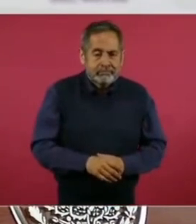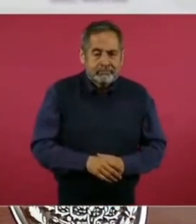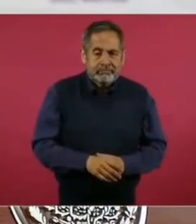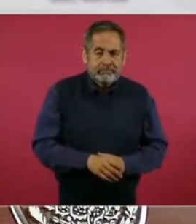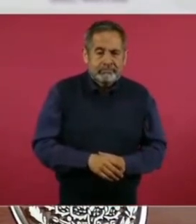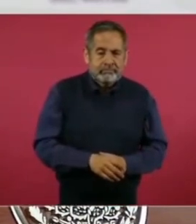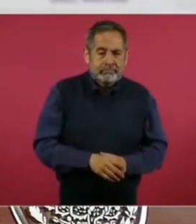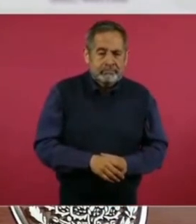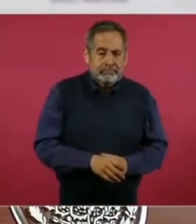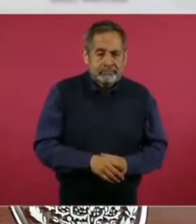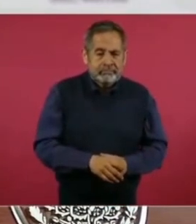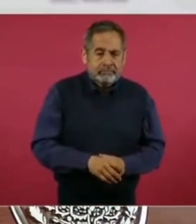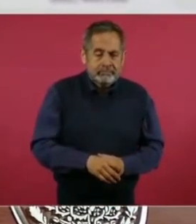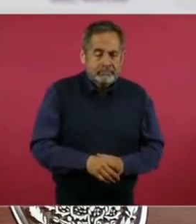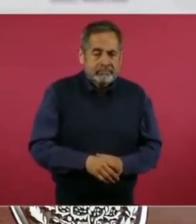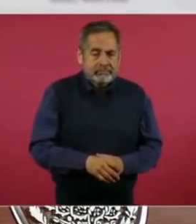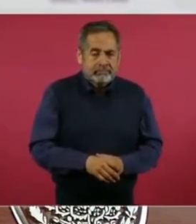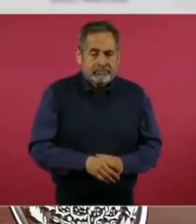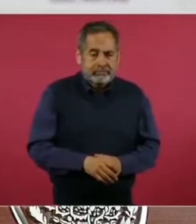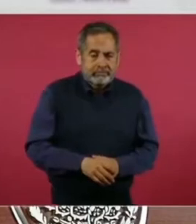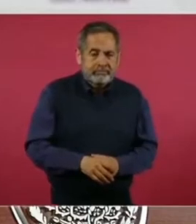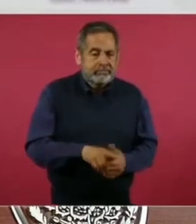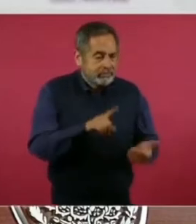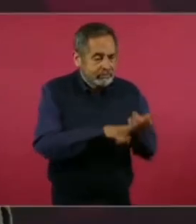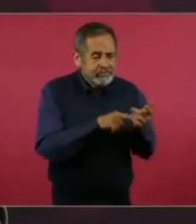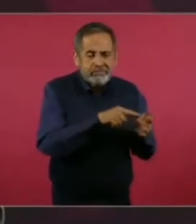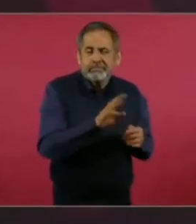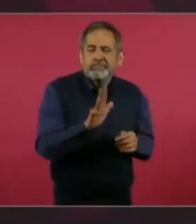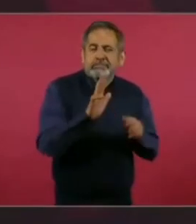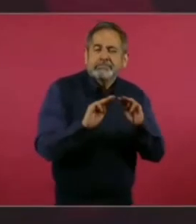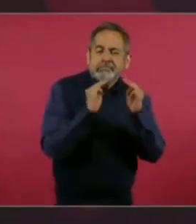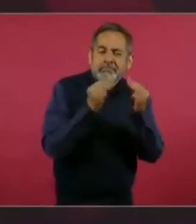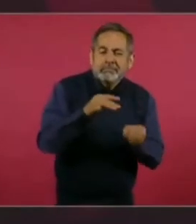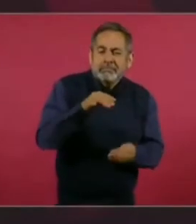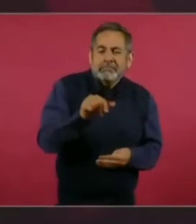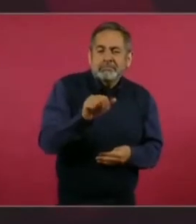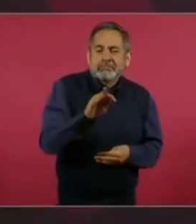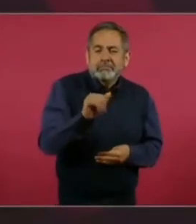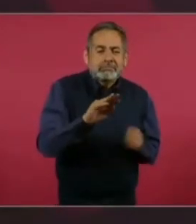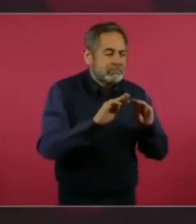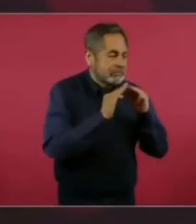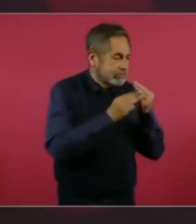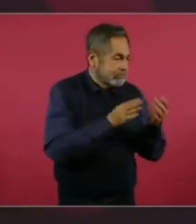de esta relación mafiosa.